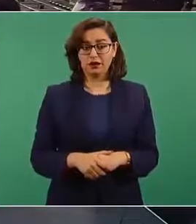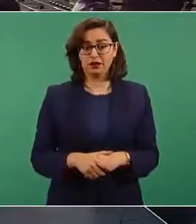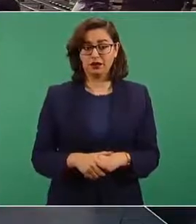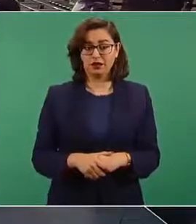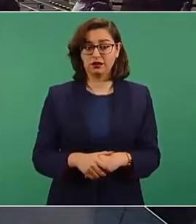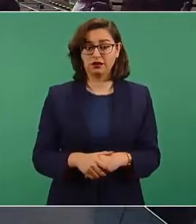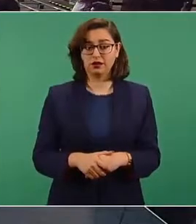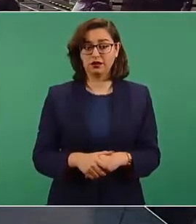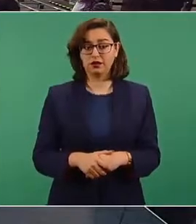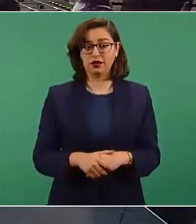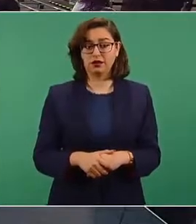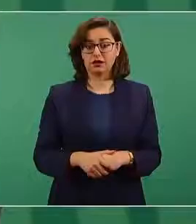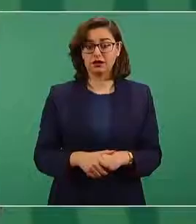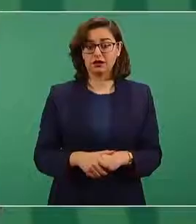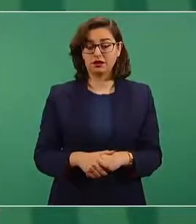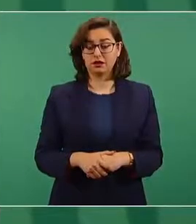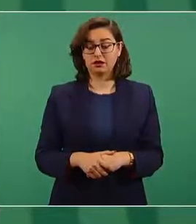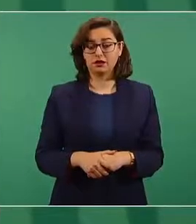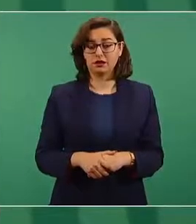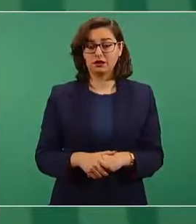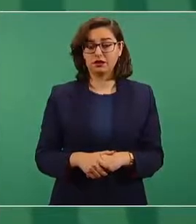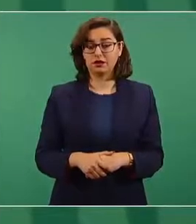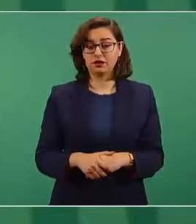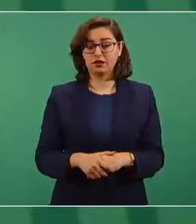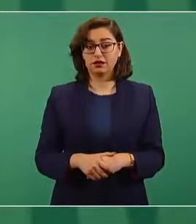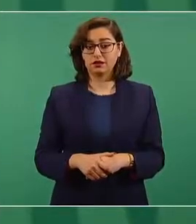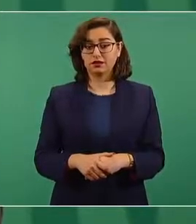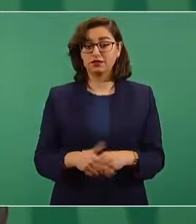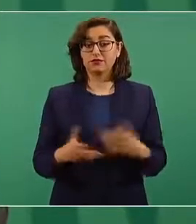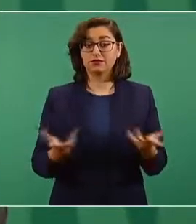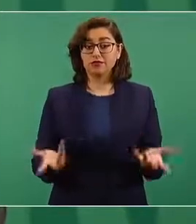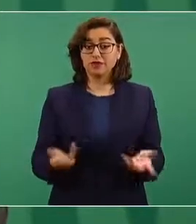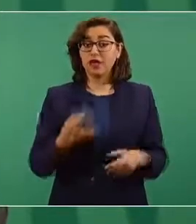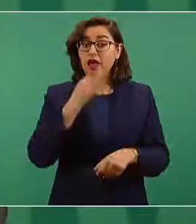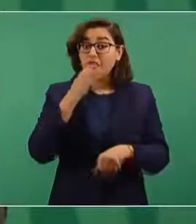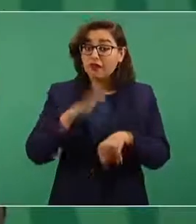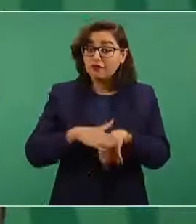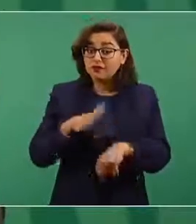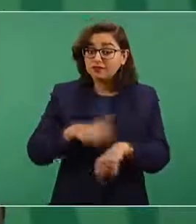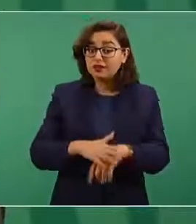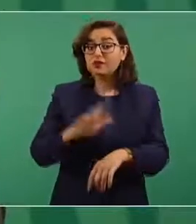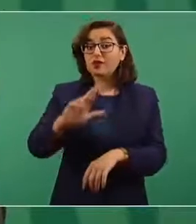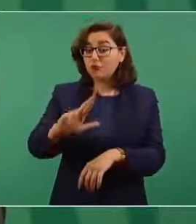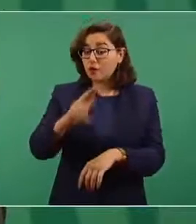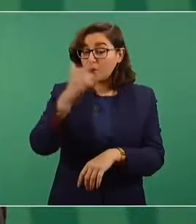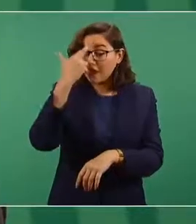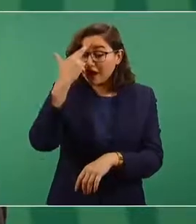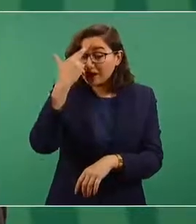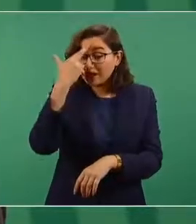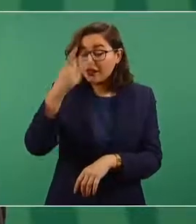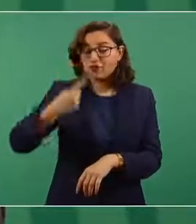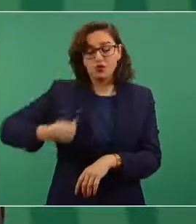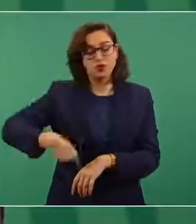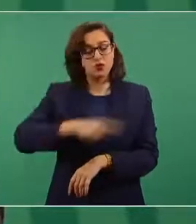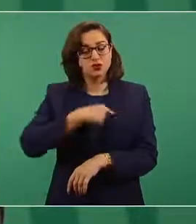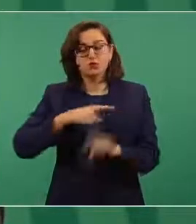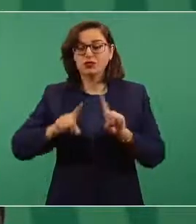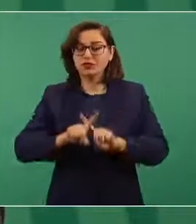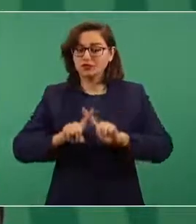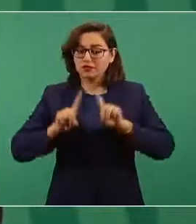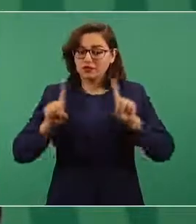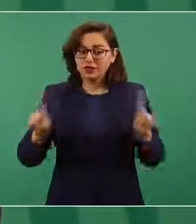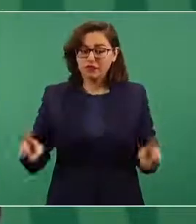más decirles que no somos iguales a los que se fueron, ¿eh? No